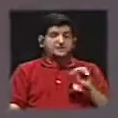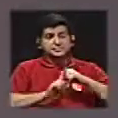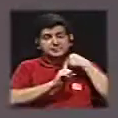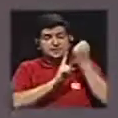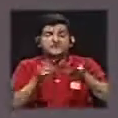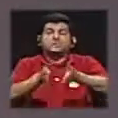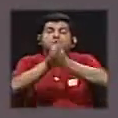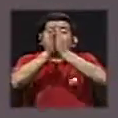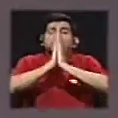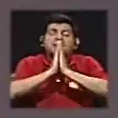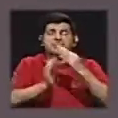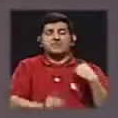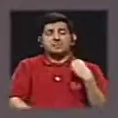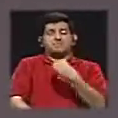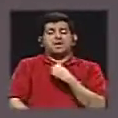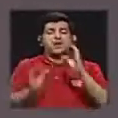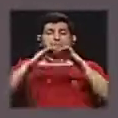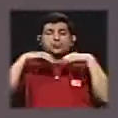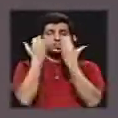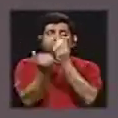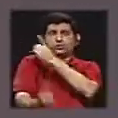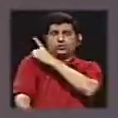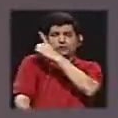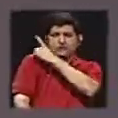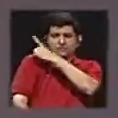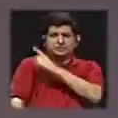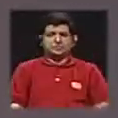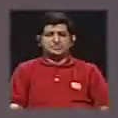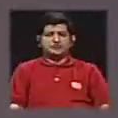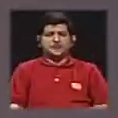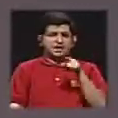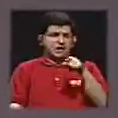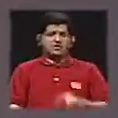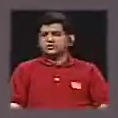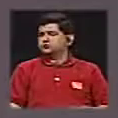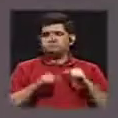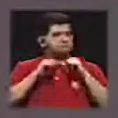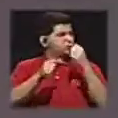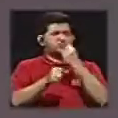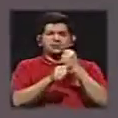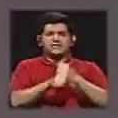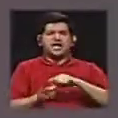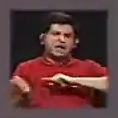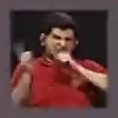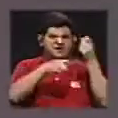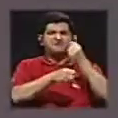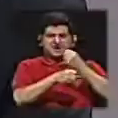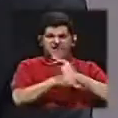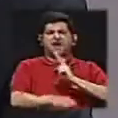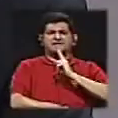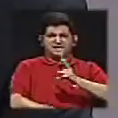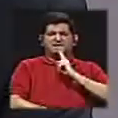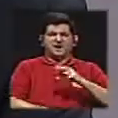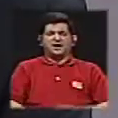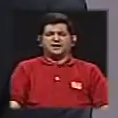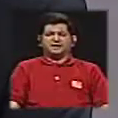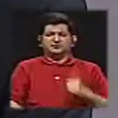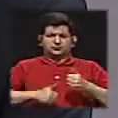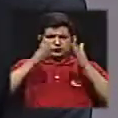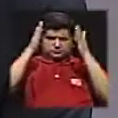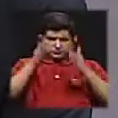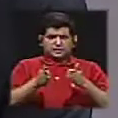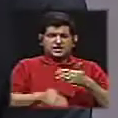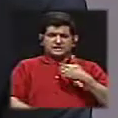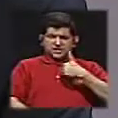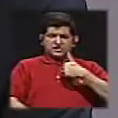a pedirle a los miembros del Comité Ejecutivo que dejen sus cargos y se vayan a luchar realmente por la candidatura